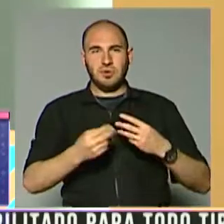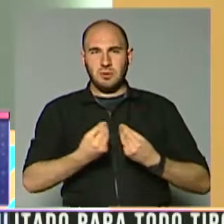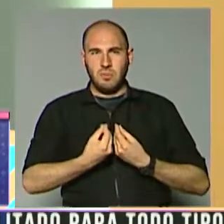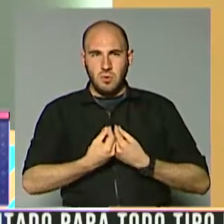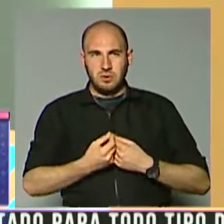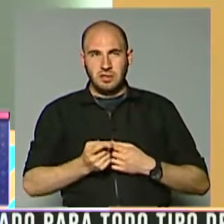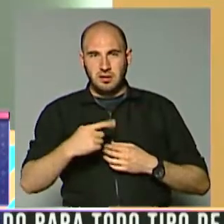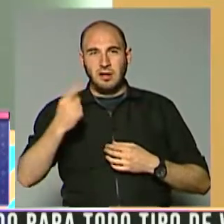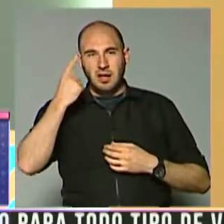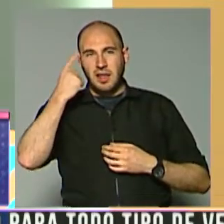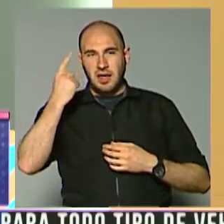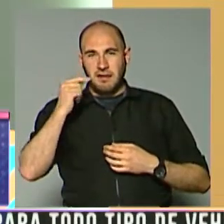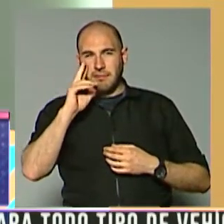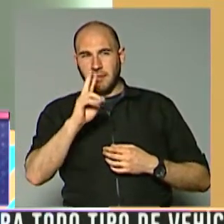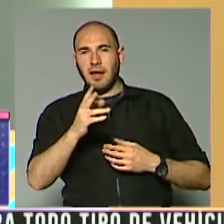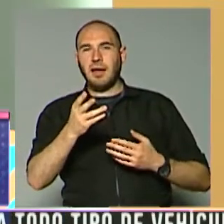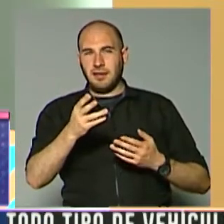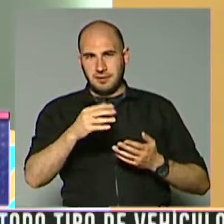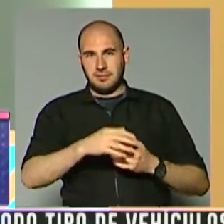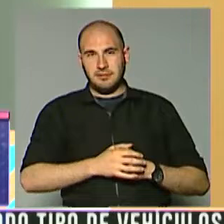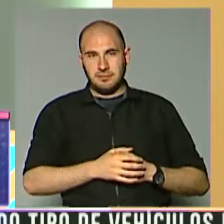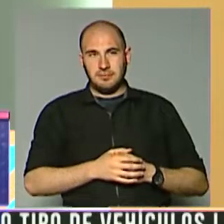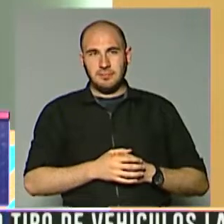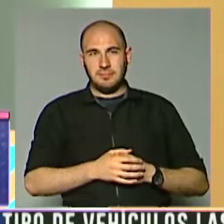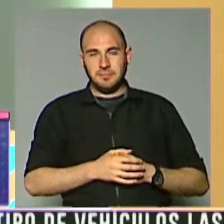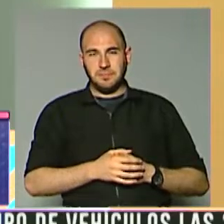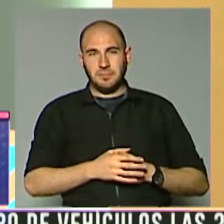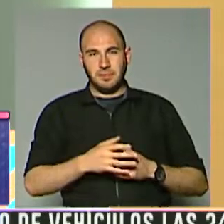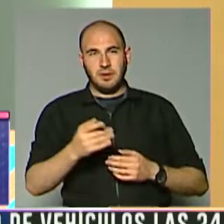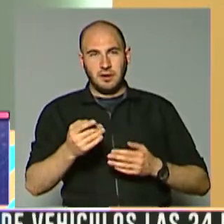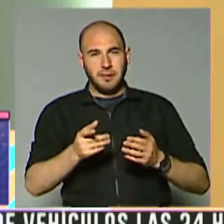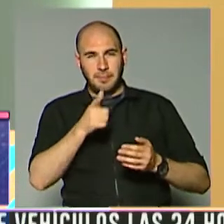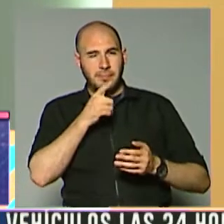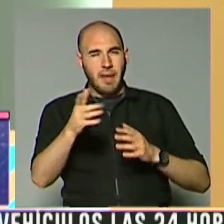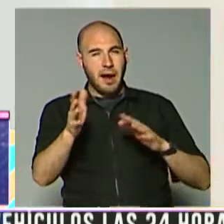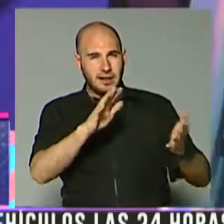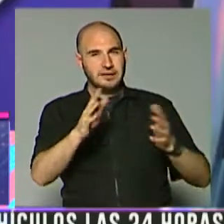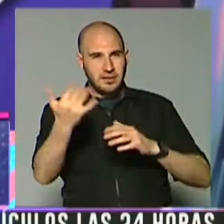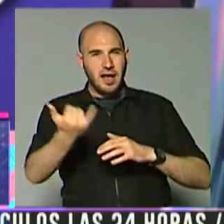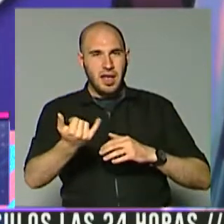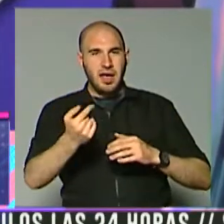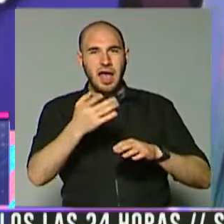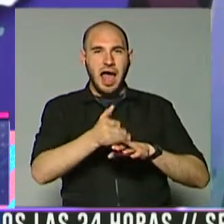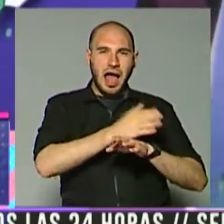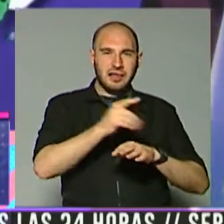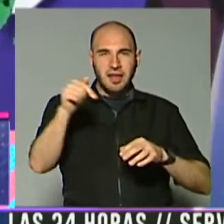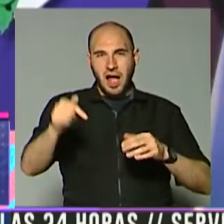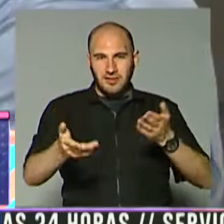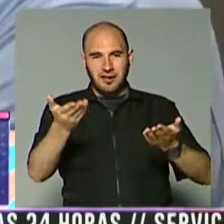podría considerar a simple vista de que hay una situación de similitud muy clara entre la obra previa y la obra